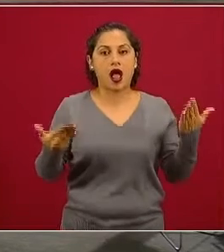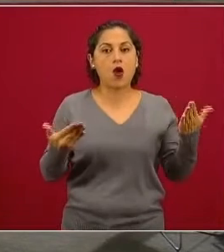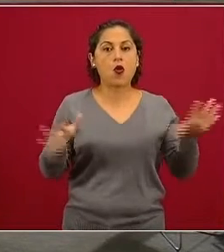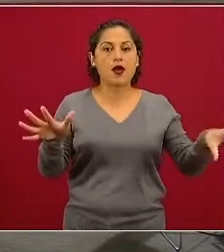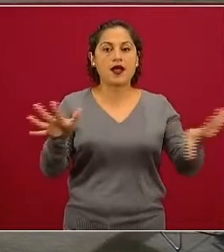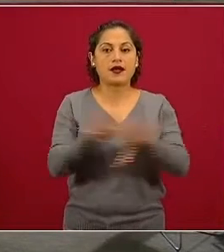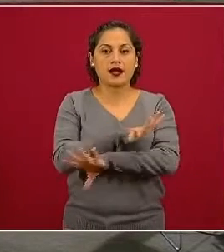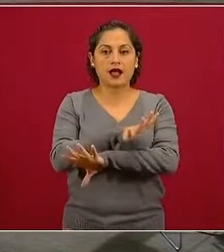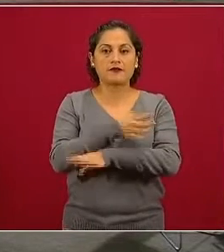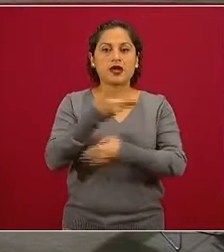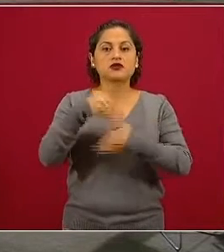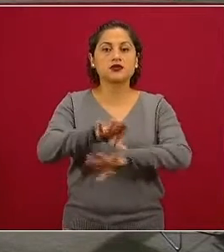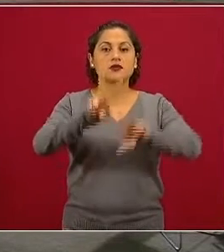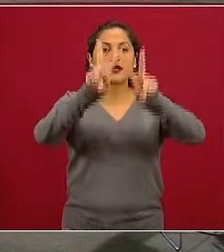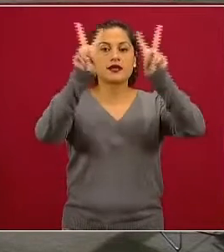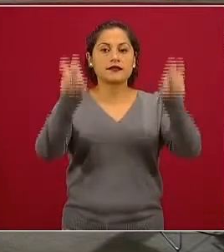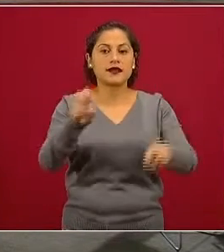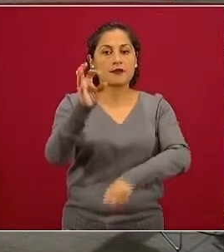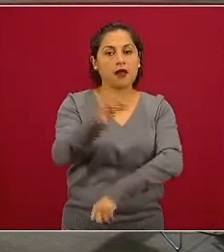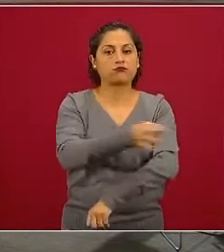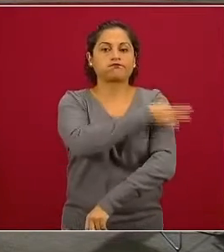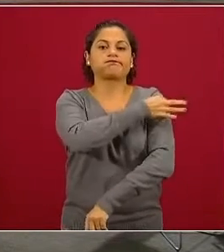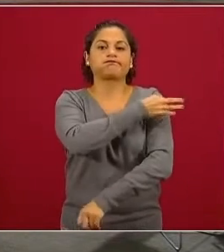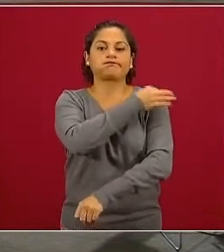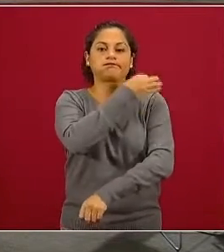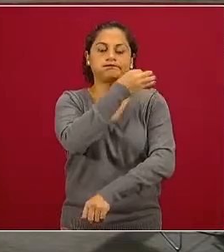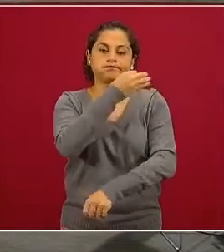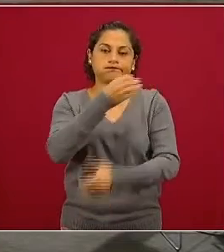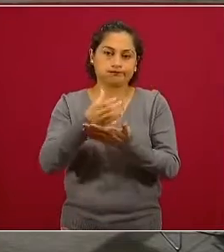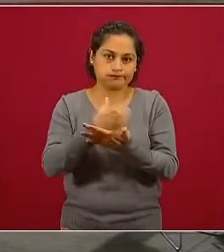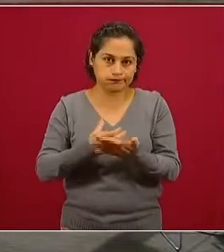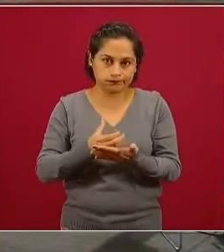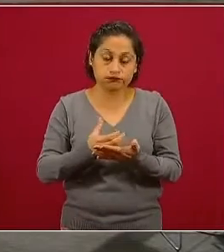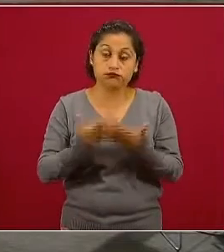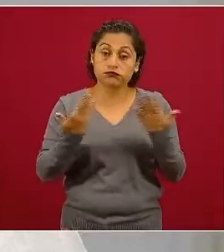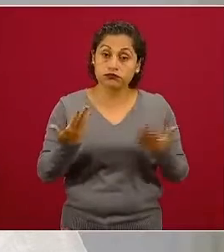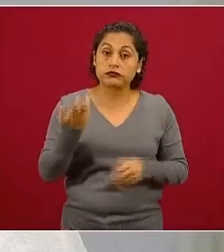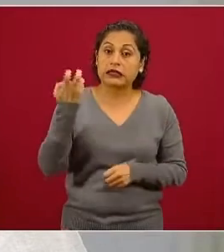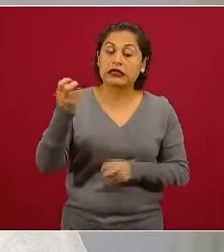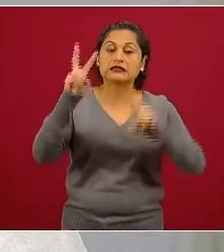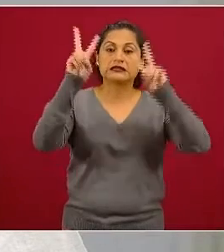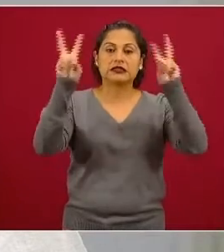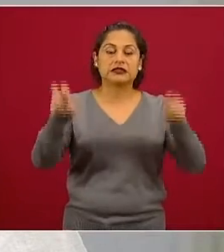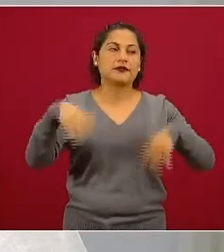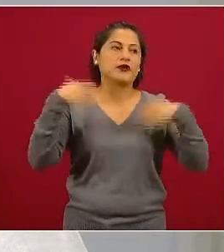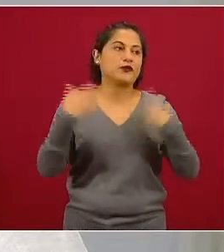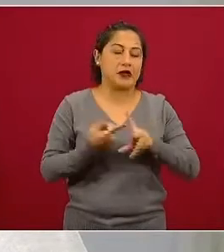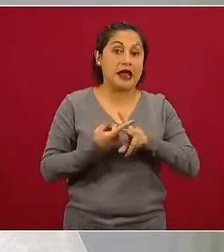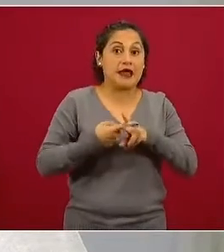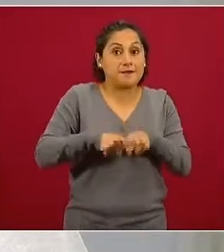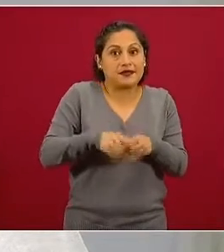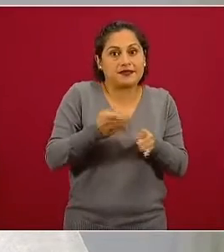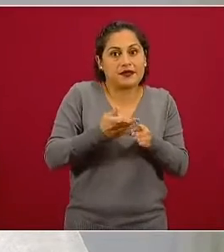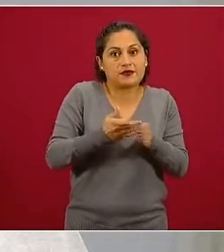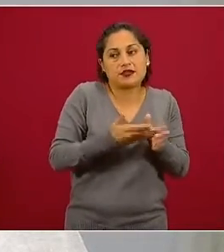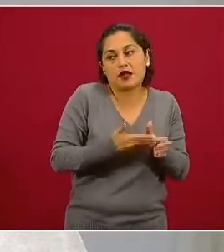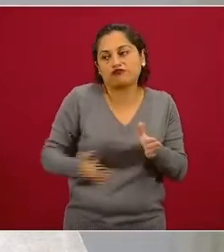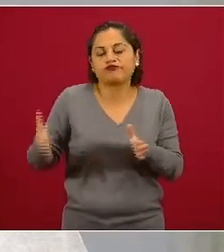18% a fraudes o engaños, 15% a otro tipo La siguiente.